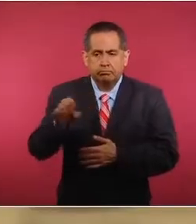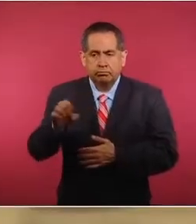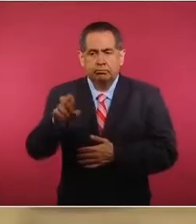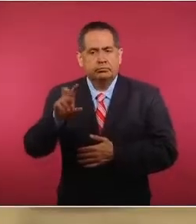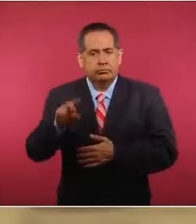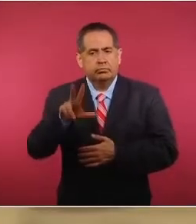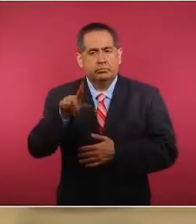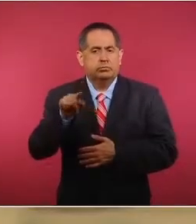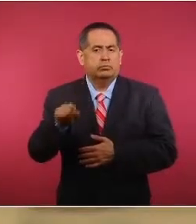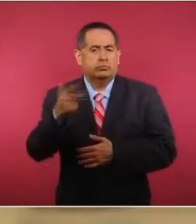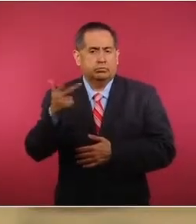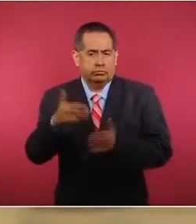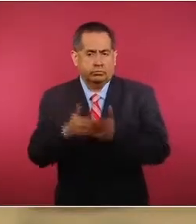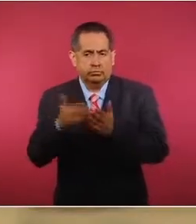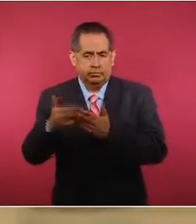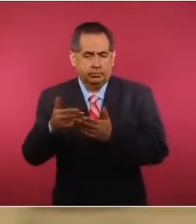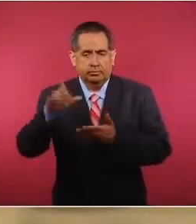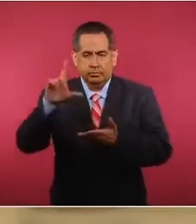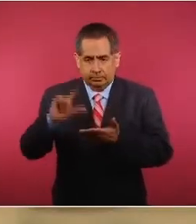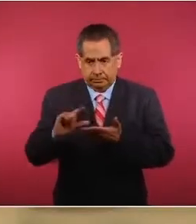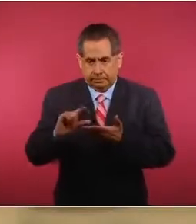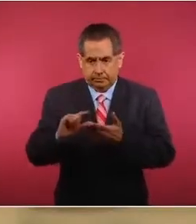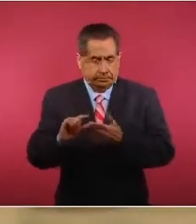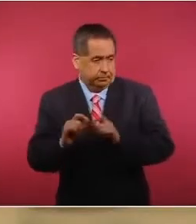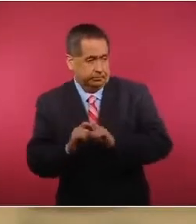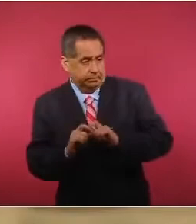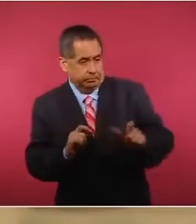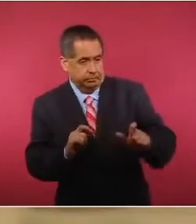1,938.8 millones, que es